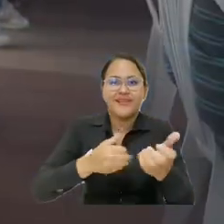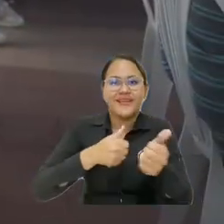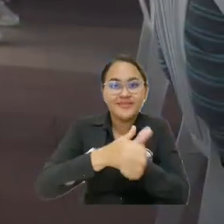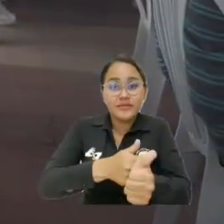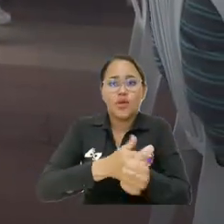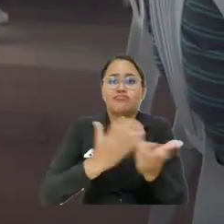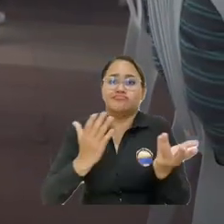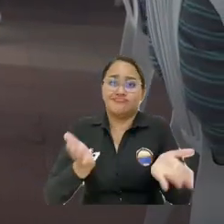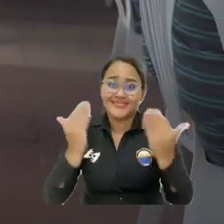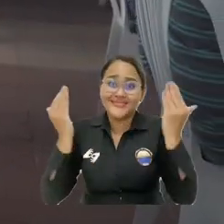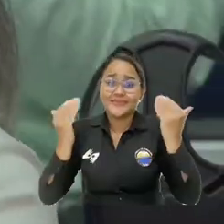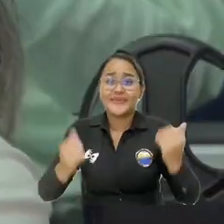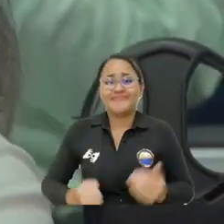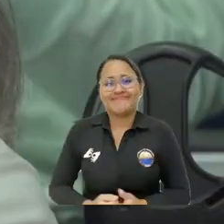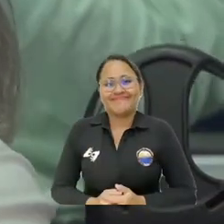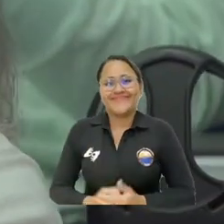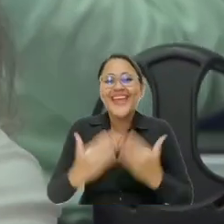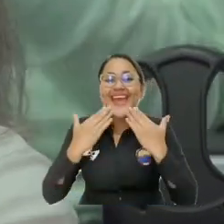social.